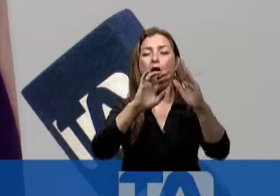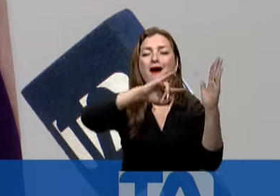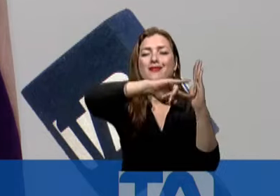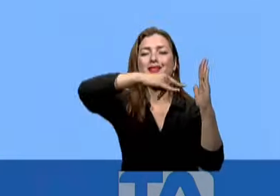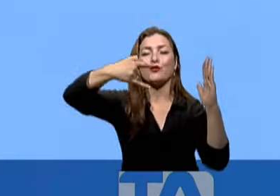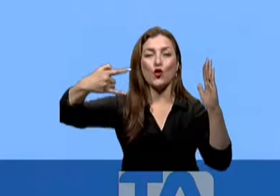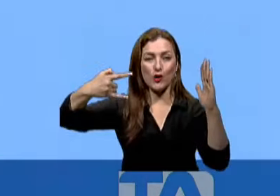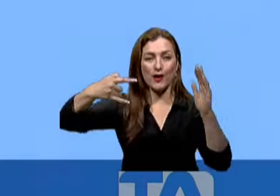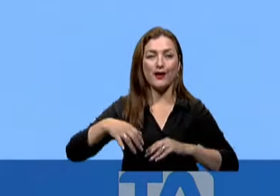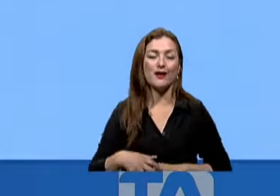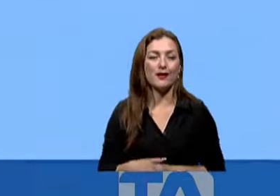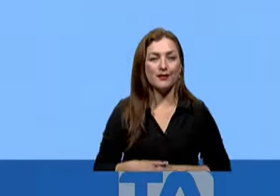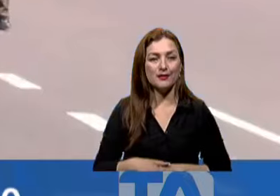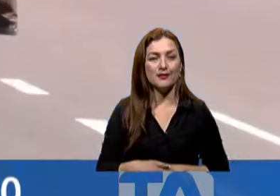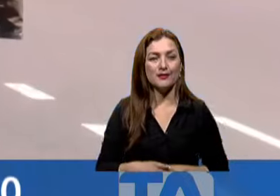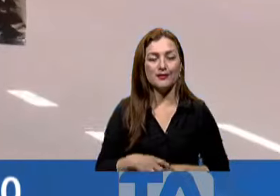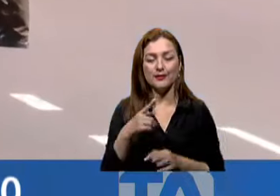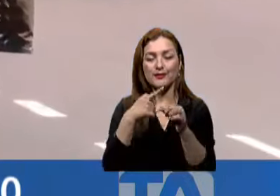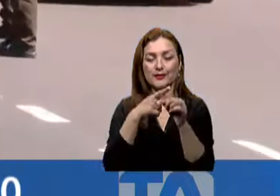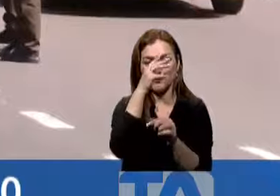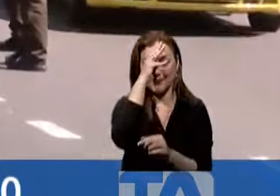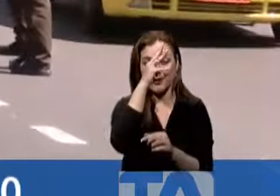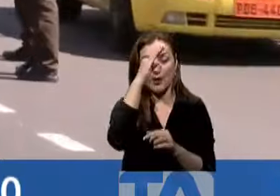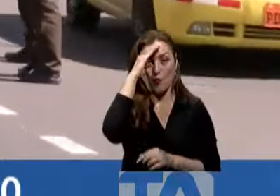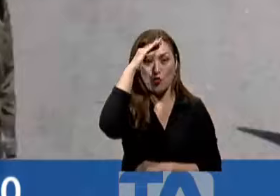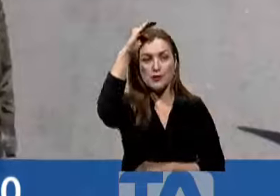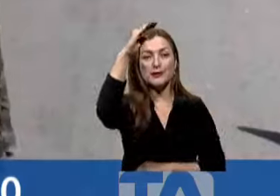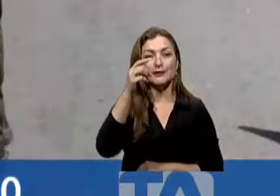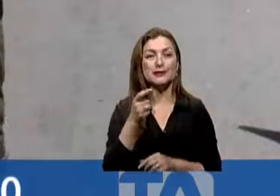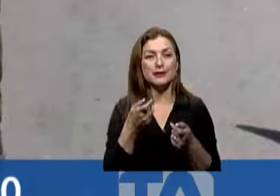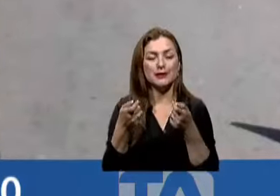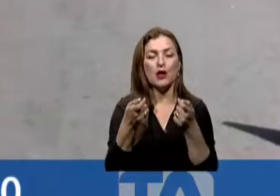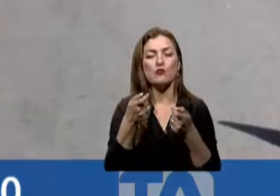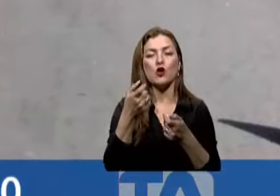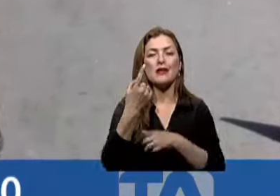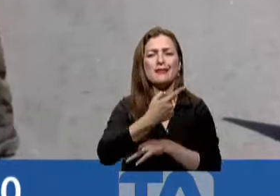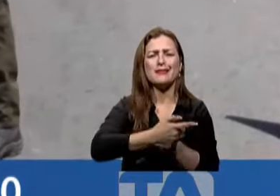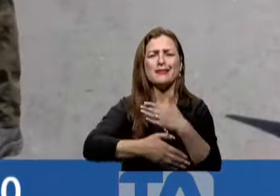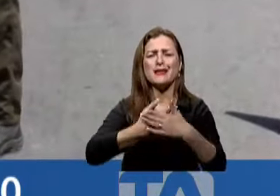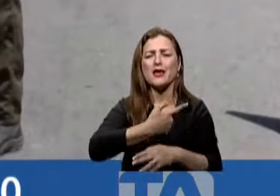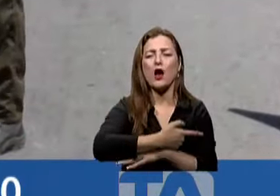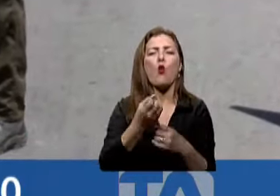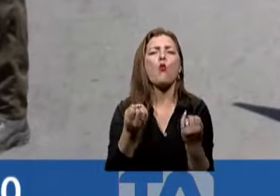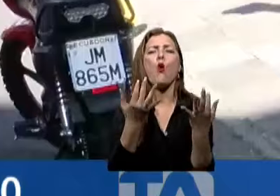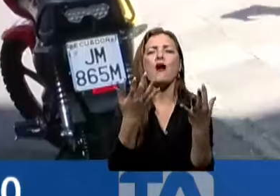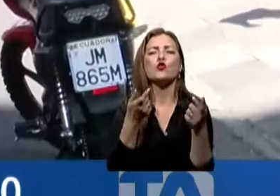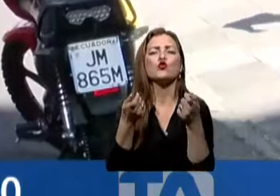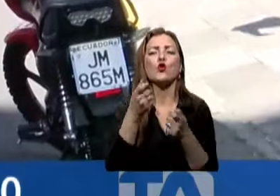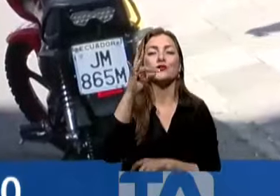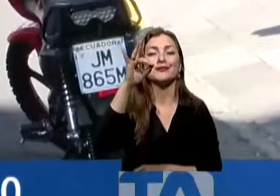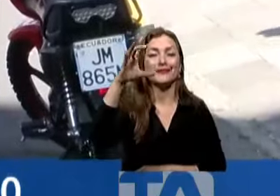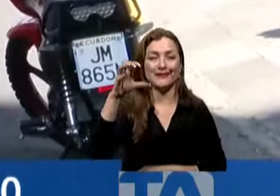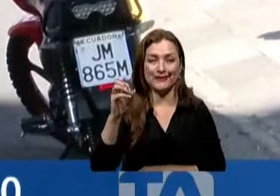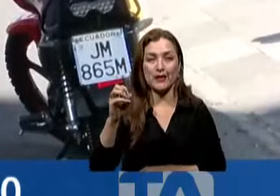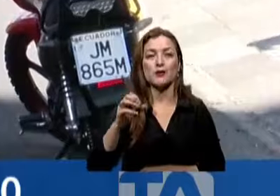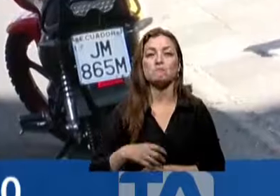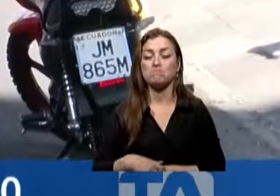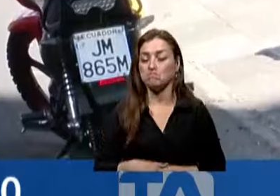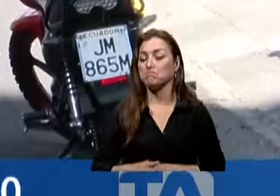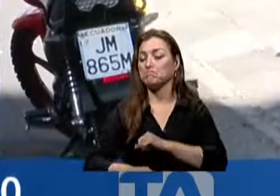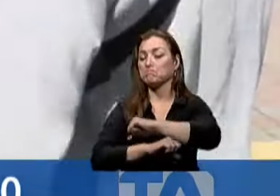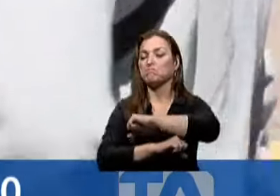ya se tiene. En Quito, las fuerzas del orden ejecutan alrededor de 80 operativos a diario. El despliegue